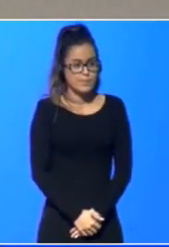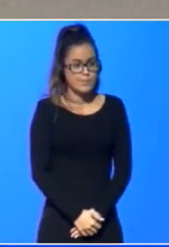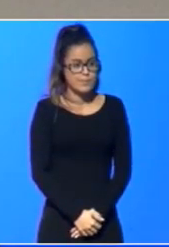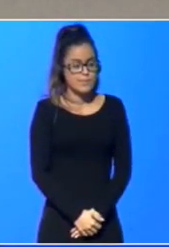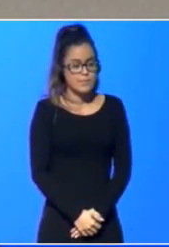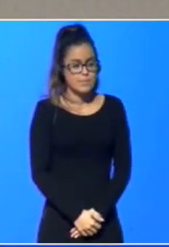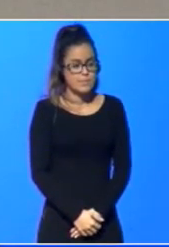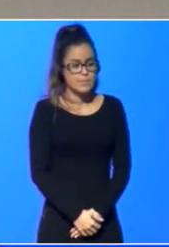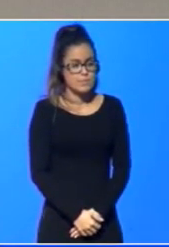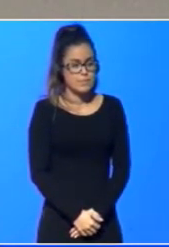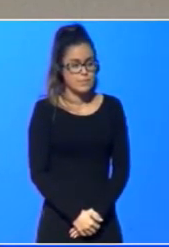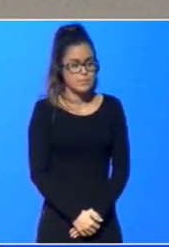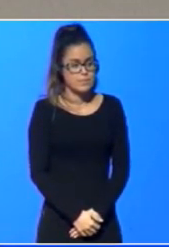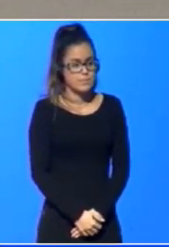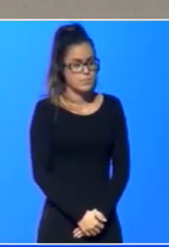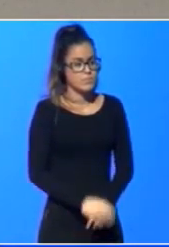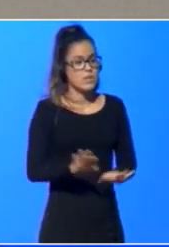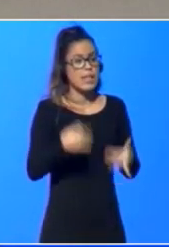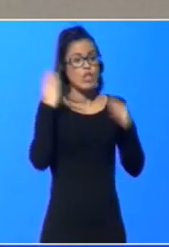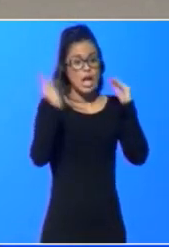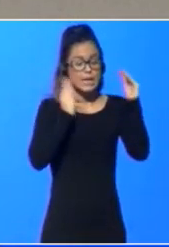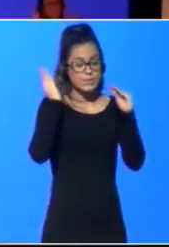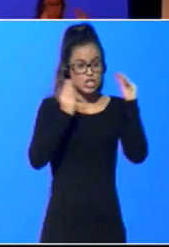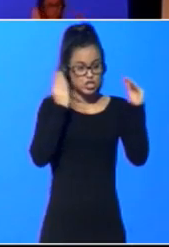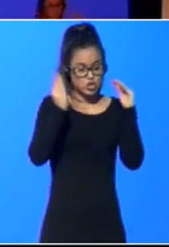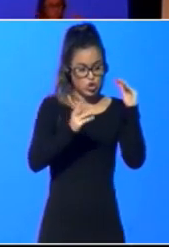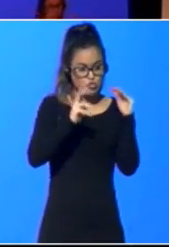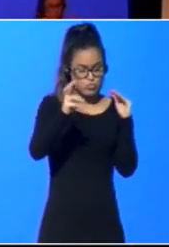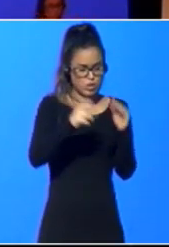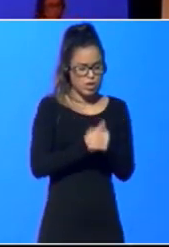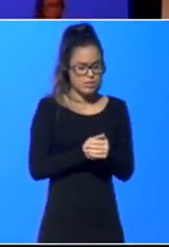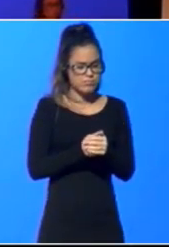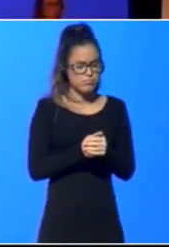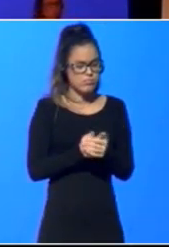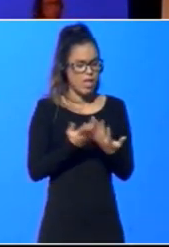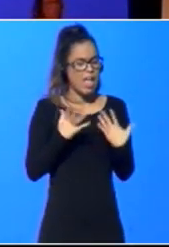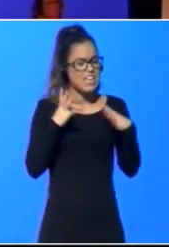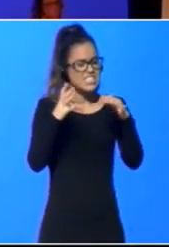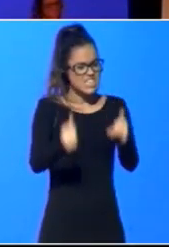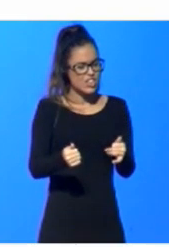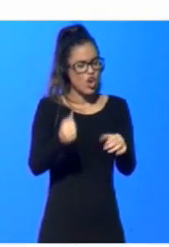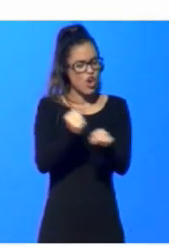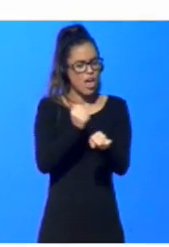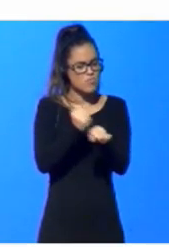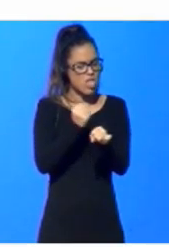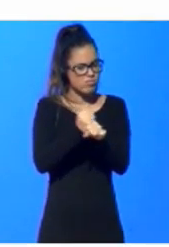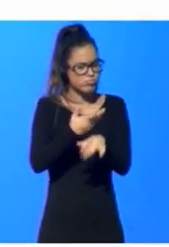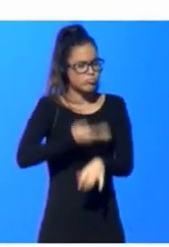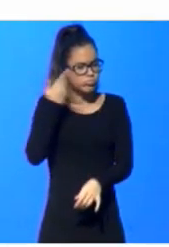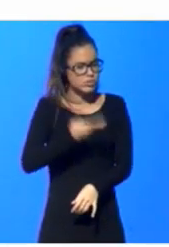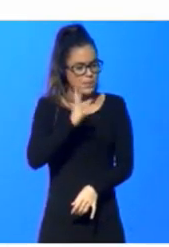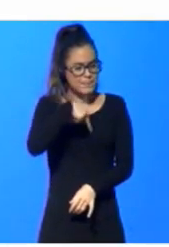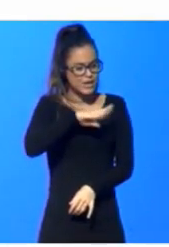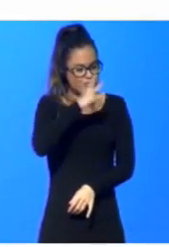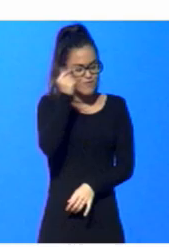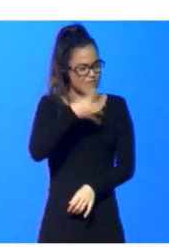Entonces, sí que salía otra reflexión, ¿no? De la inserción sociolaboral es muy importante, pero no podemos dejar de